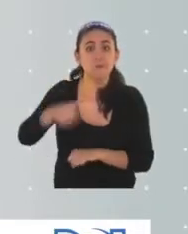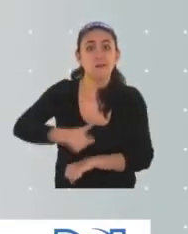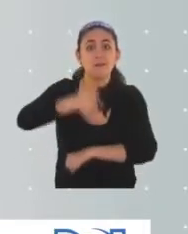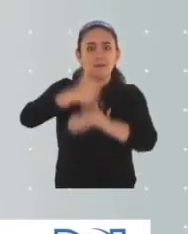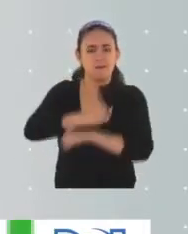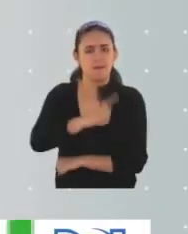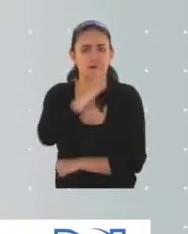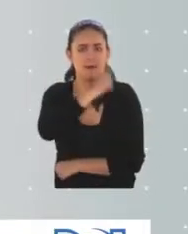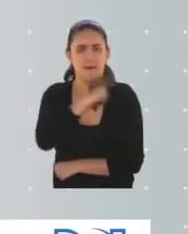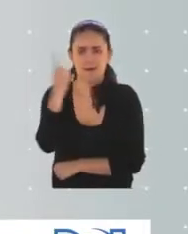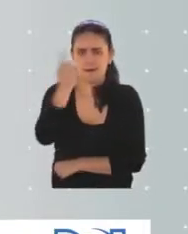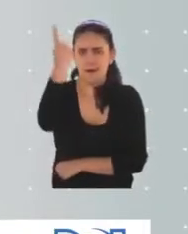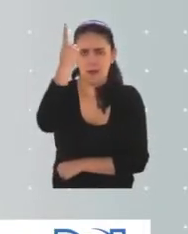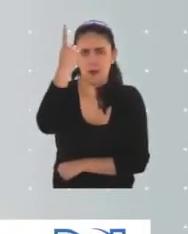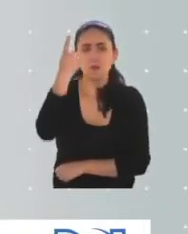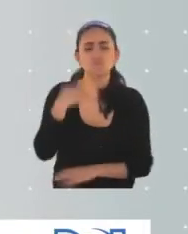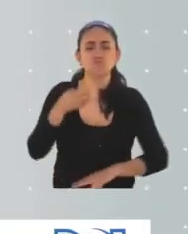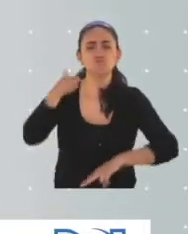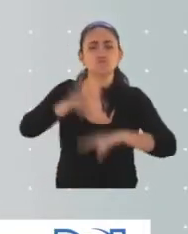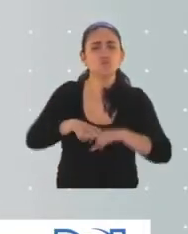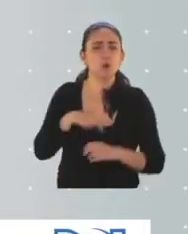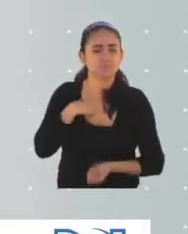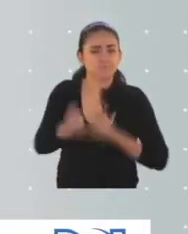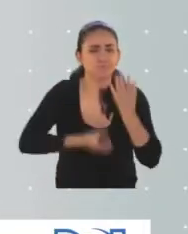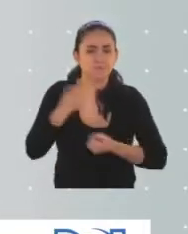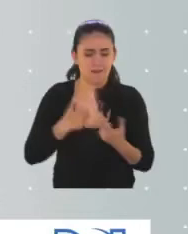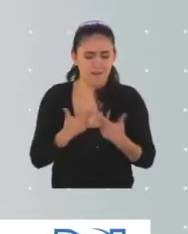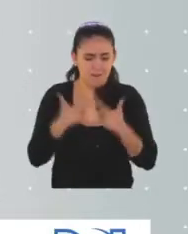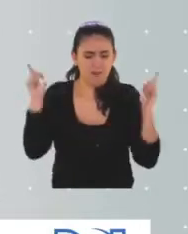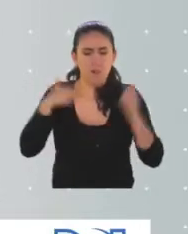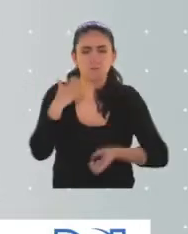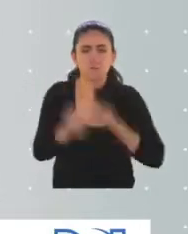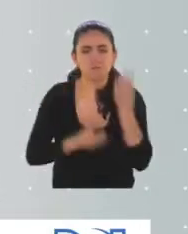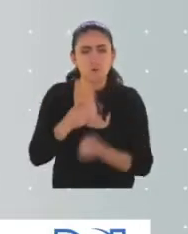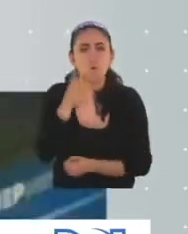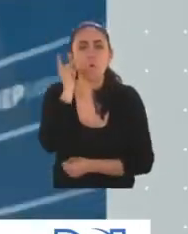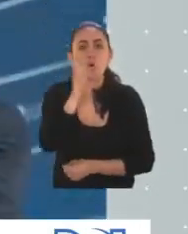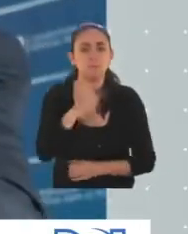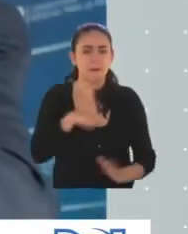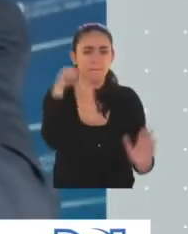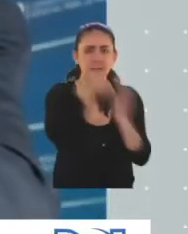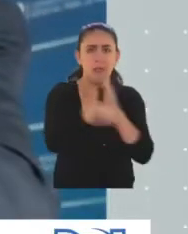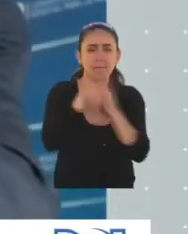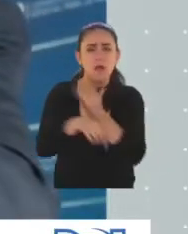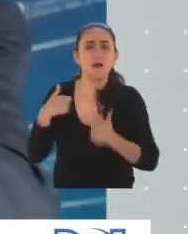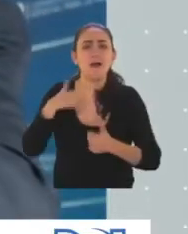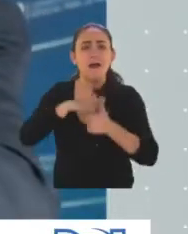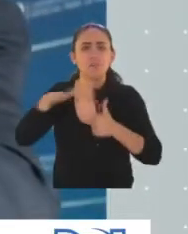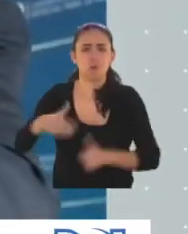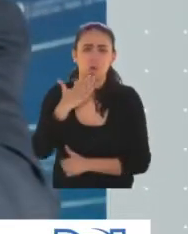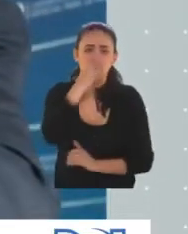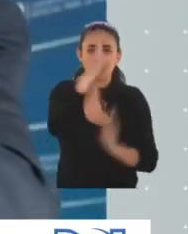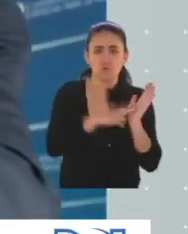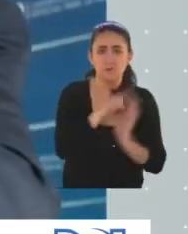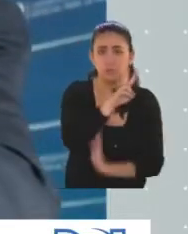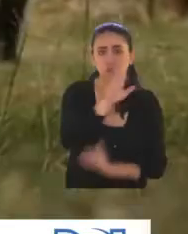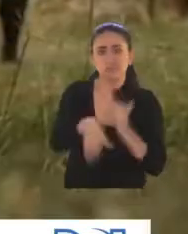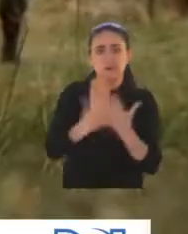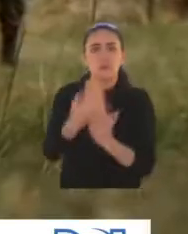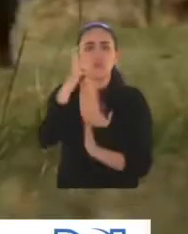retirado Mario Montoya rindió versión libre por falsos positivos cometidos en Antioquia durante el 2002 y el